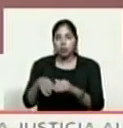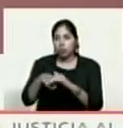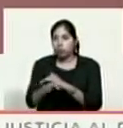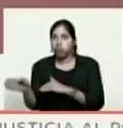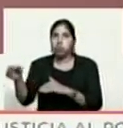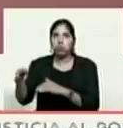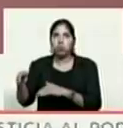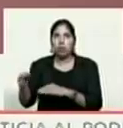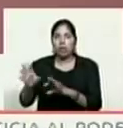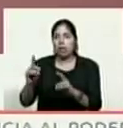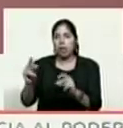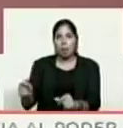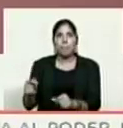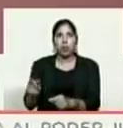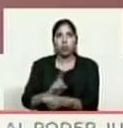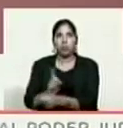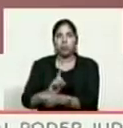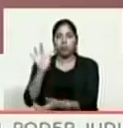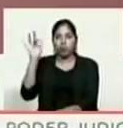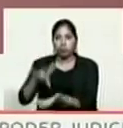metieron.